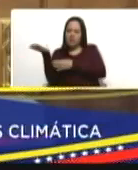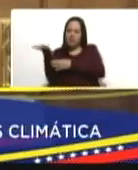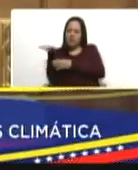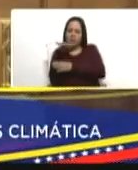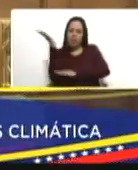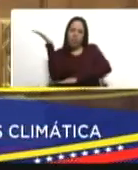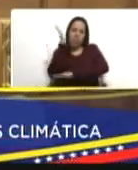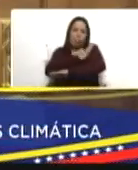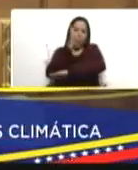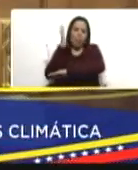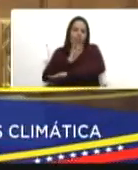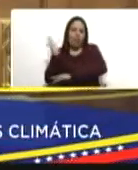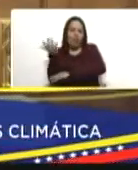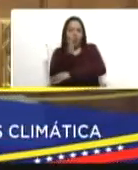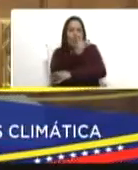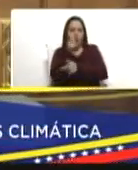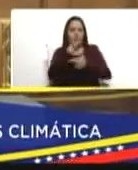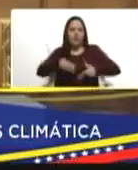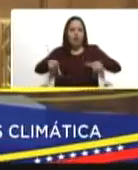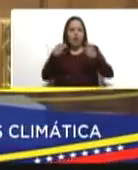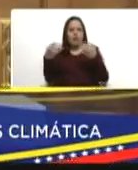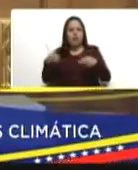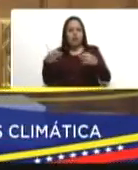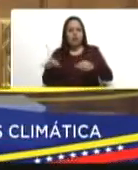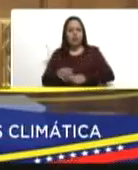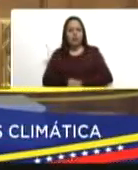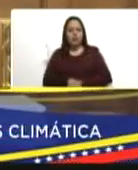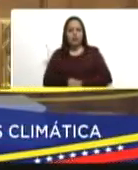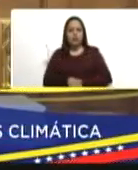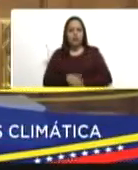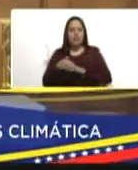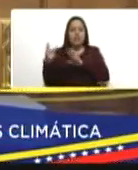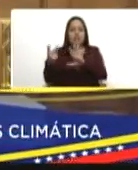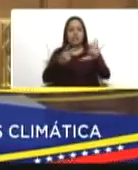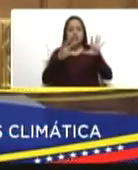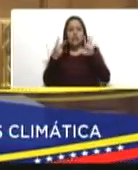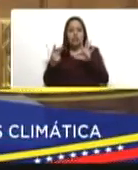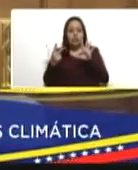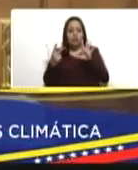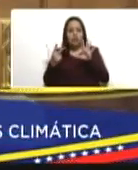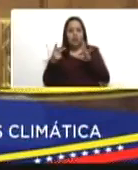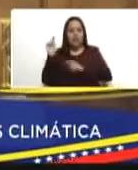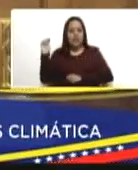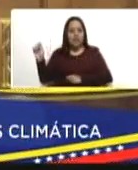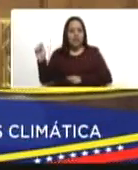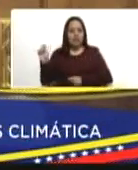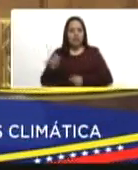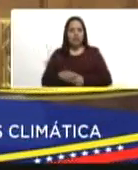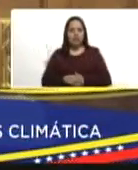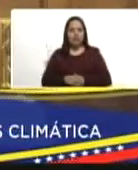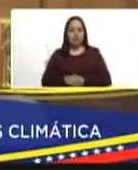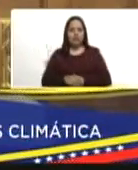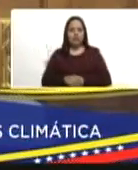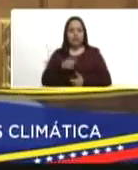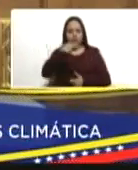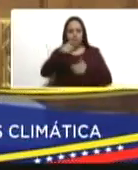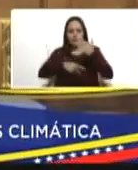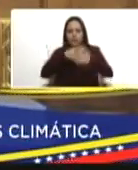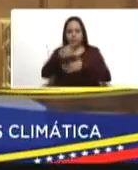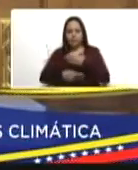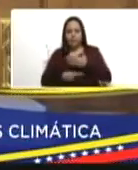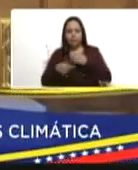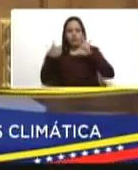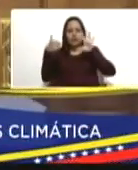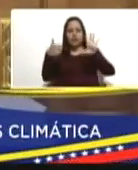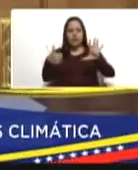nuestras reservas naturales y en séptimo lugar la séptima t en este plan de la 7